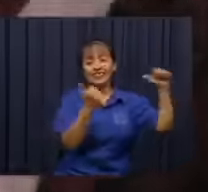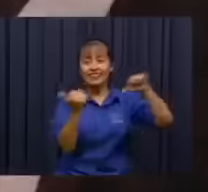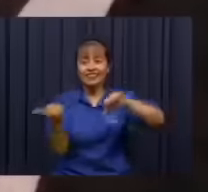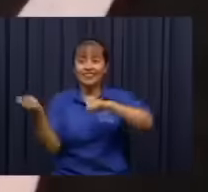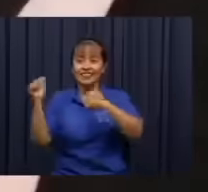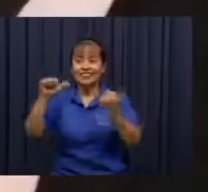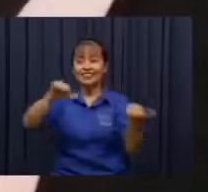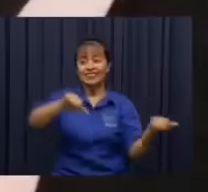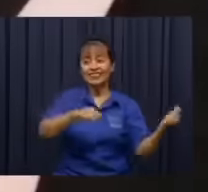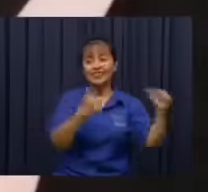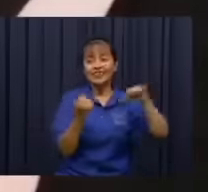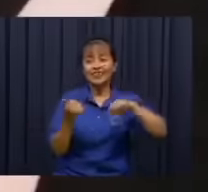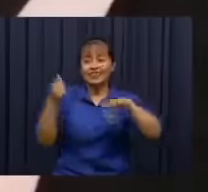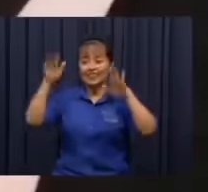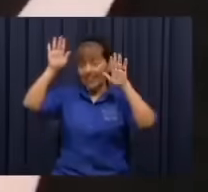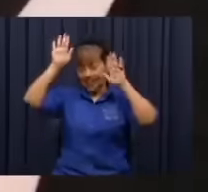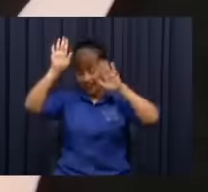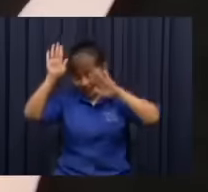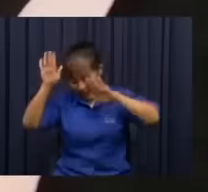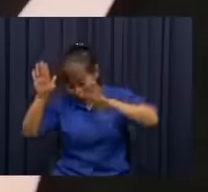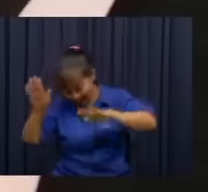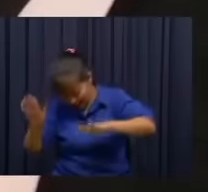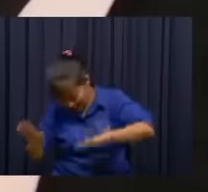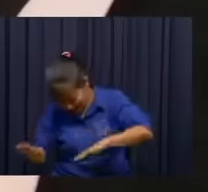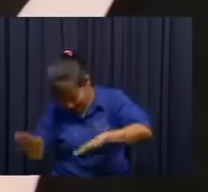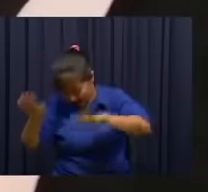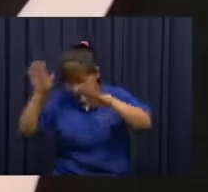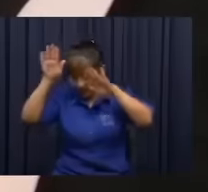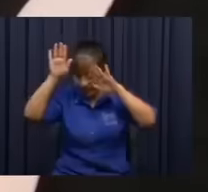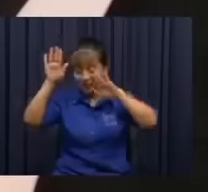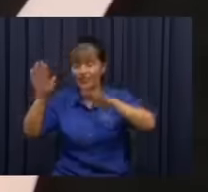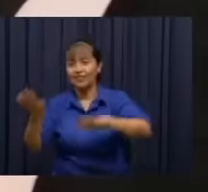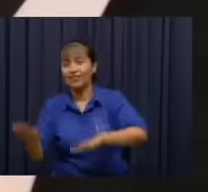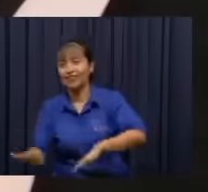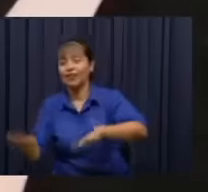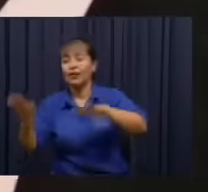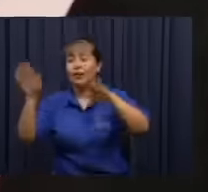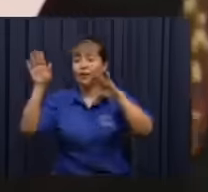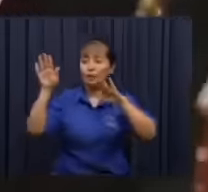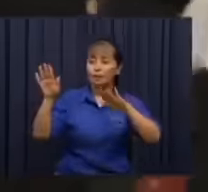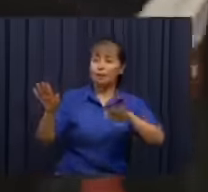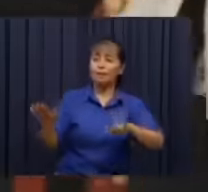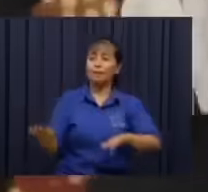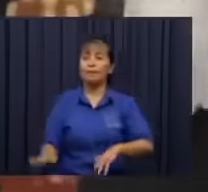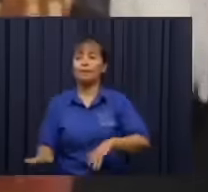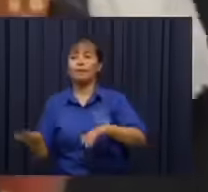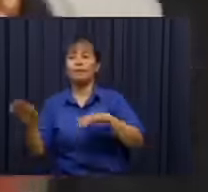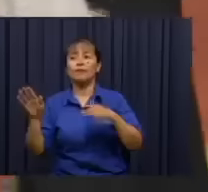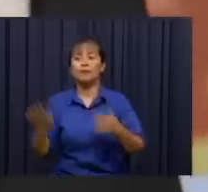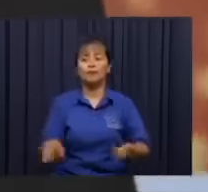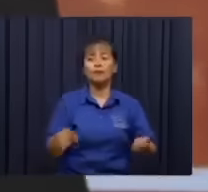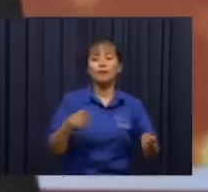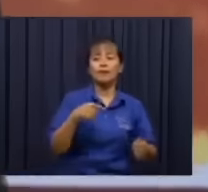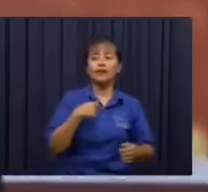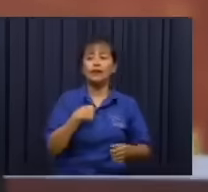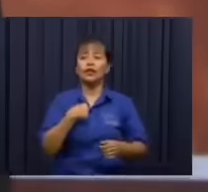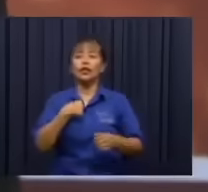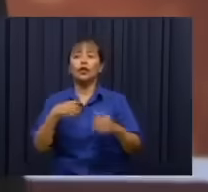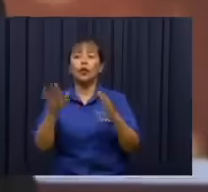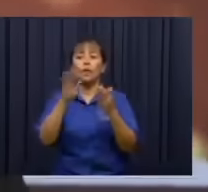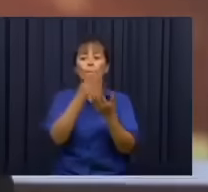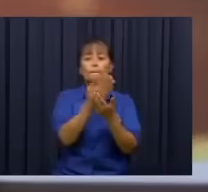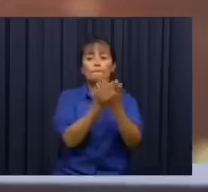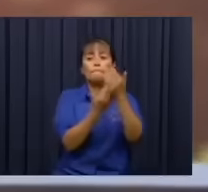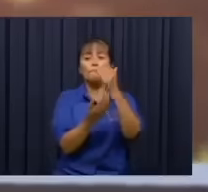Traigo mis manos llenas de adoración. Una vez más. Traigo mis manos